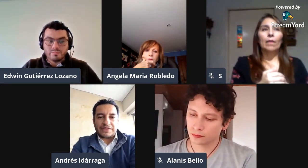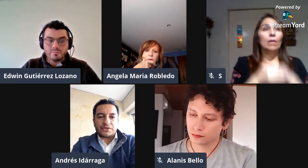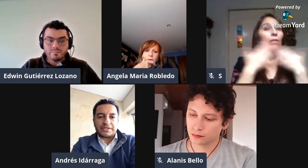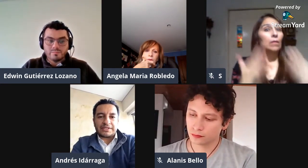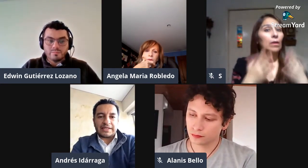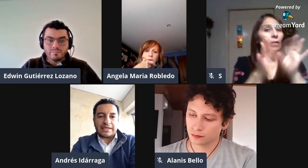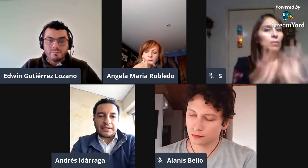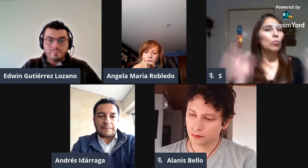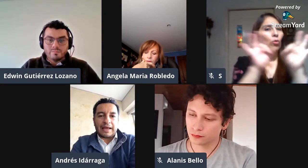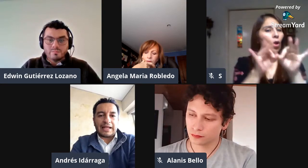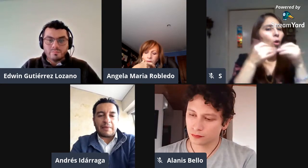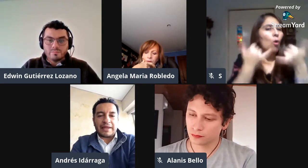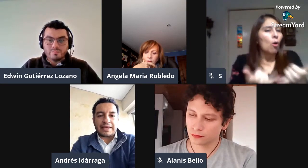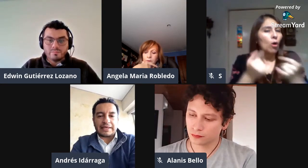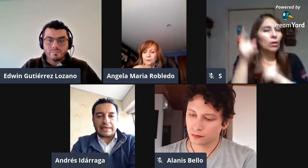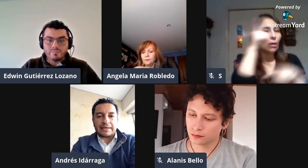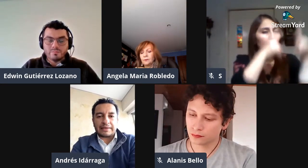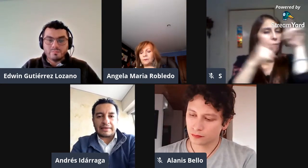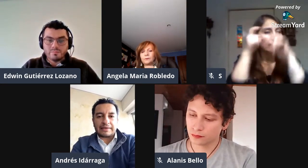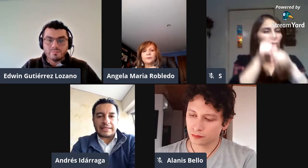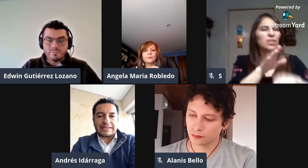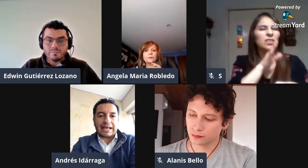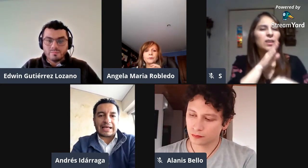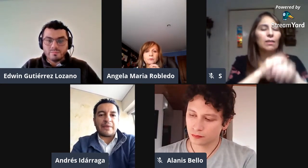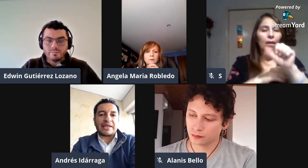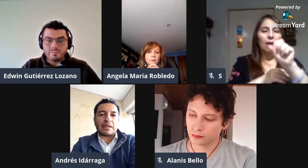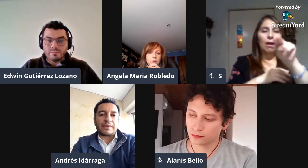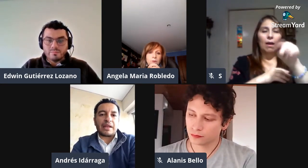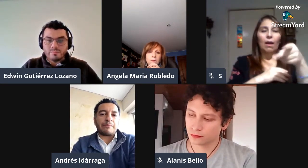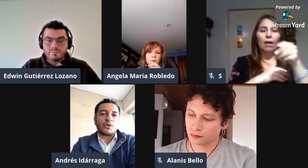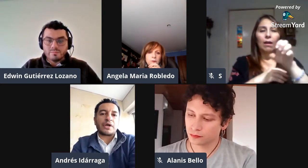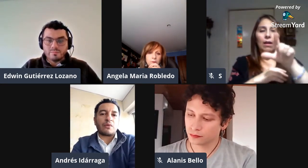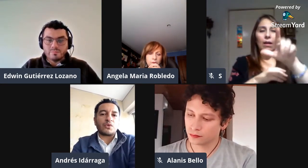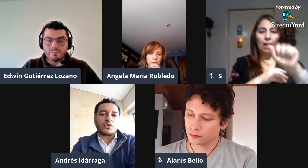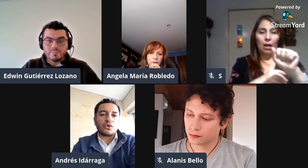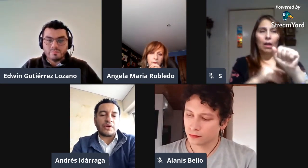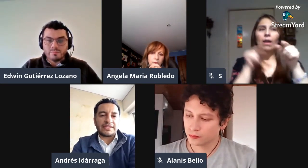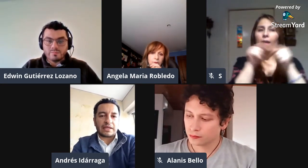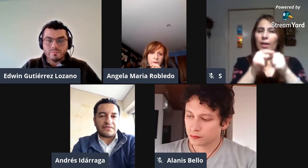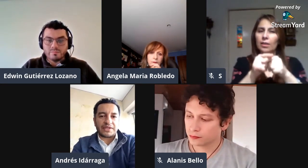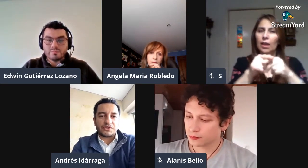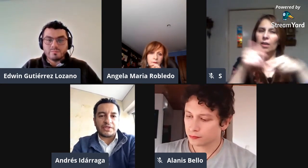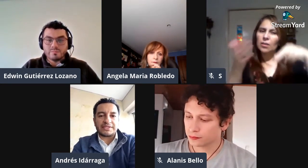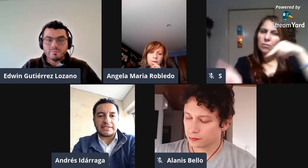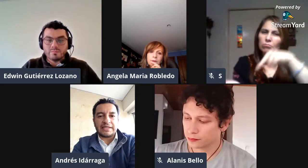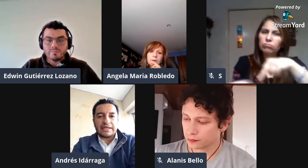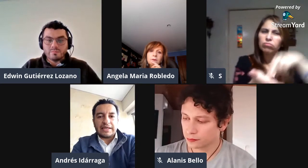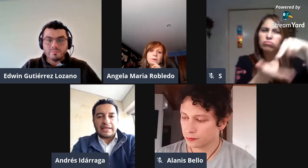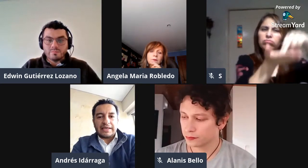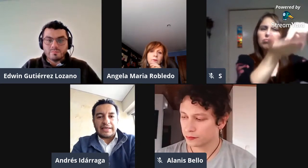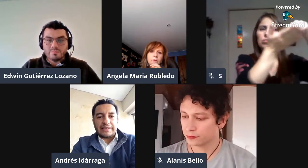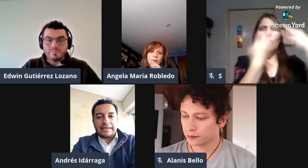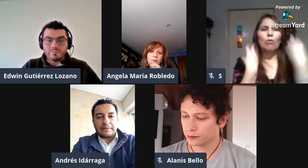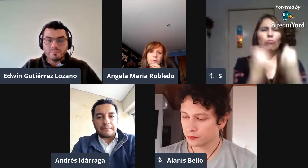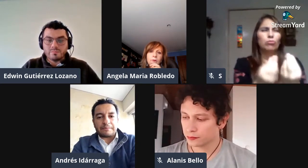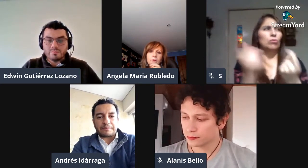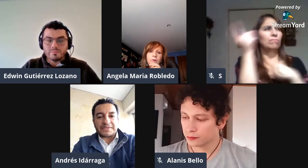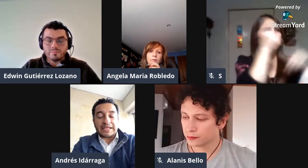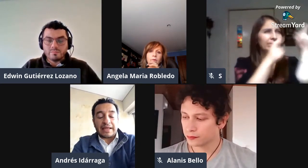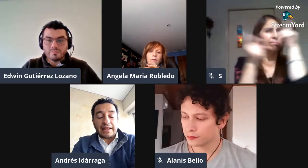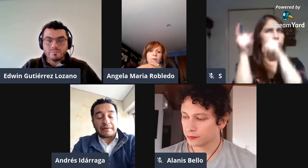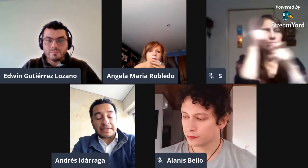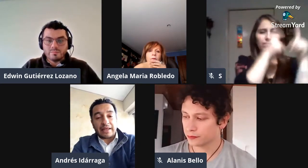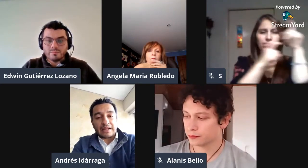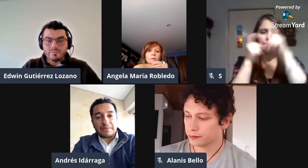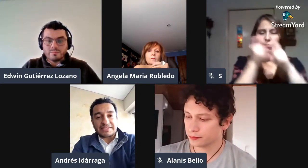fundamentales las reflexiones de Ángela María, que desde la academia también ha impulsado mucho estas reflexiones. Y